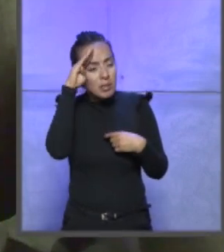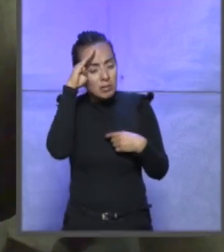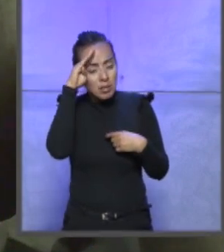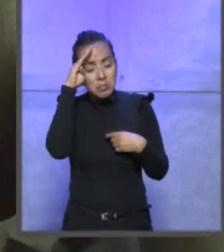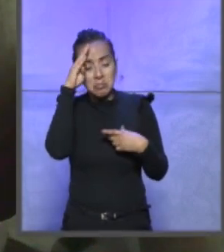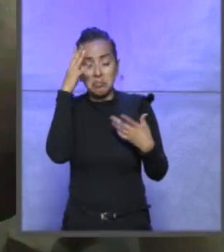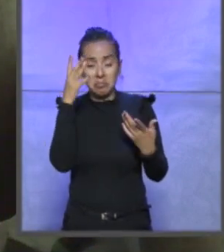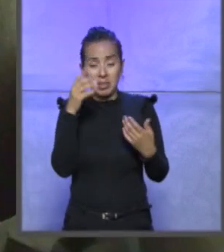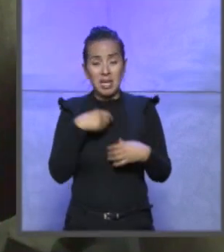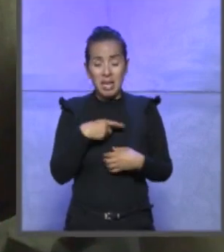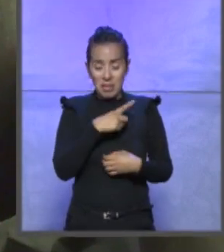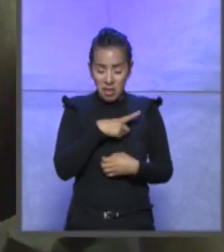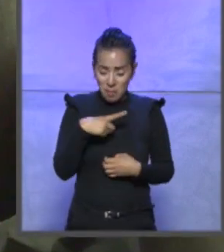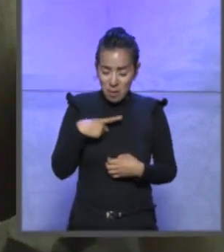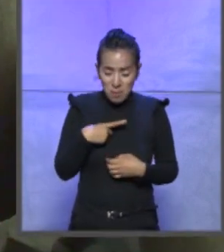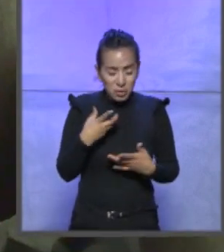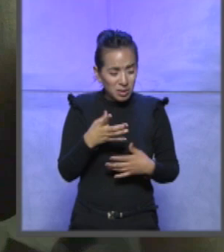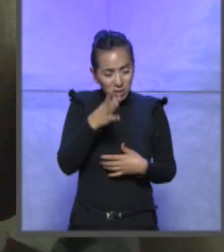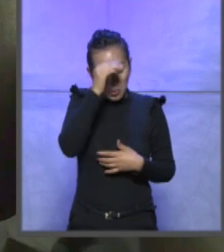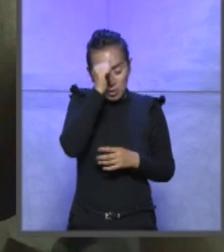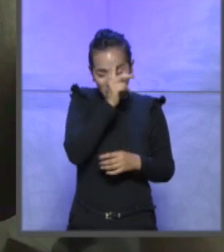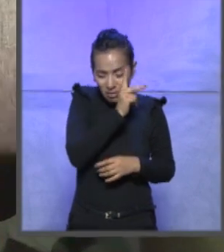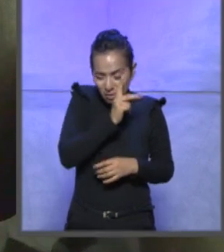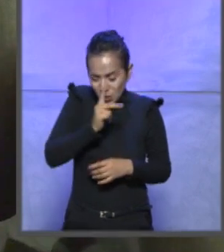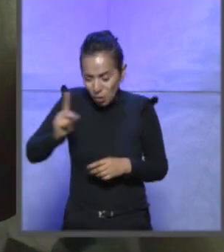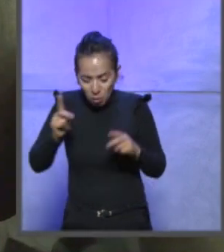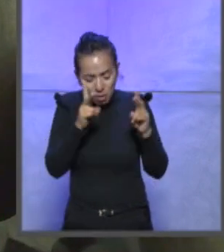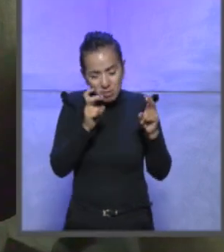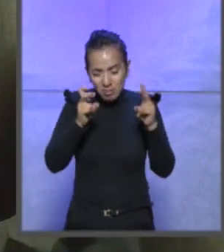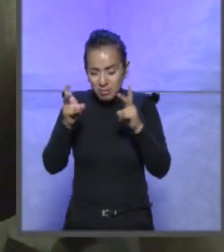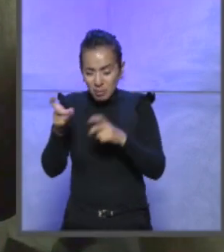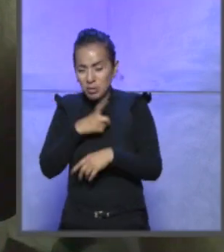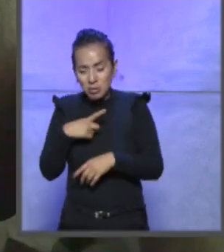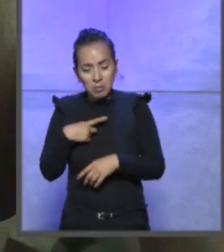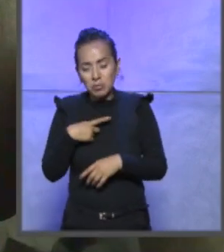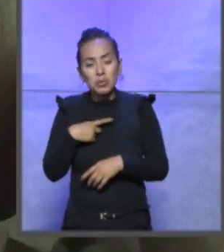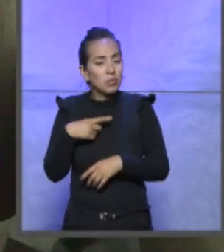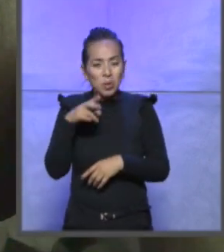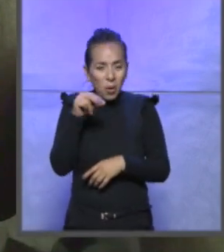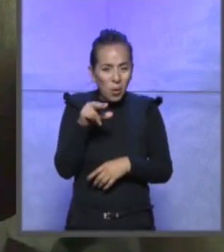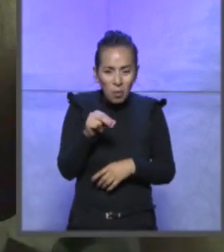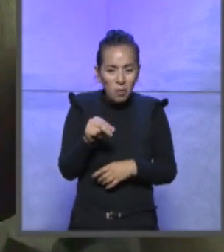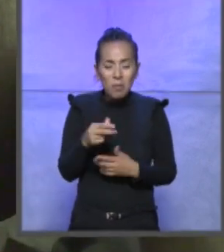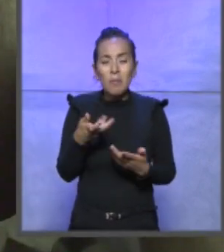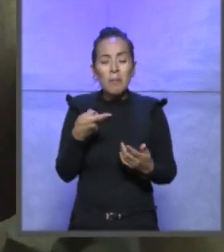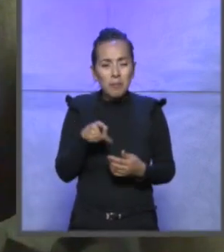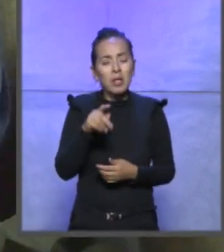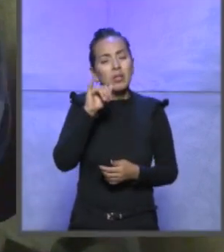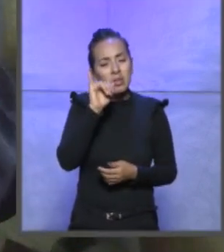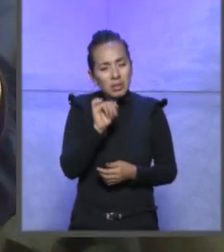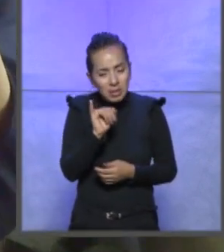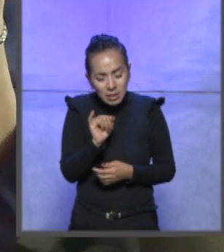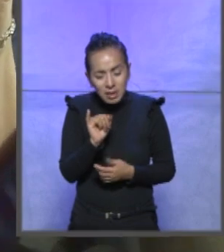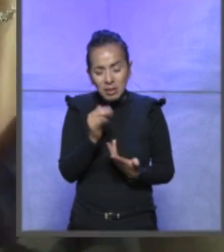de acuerdo en todo. Ahí radica justamente la riqueza de la democracia, en que no estemos de acuerdo en todo, pero